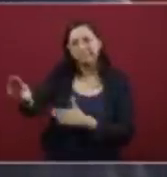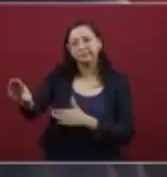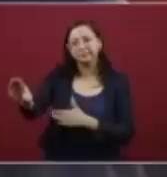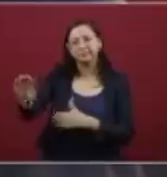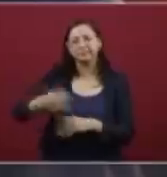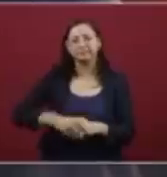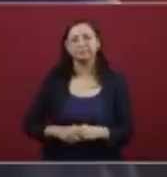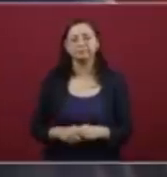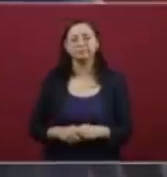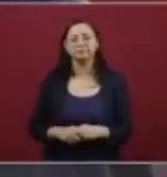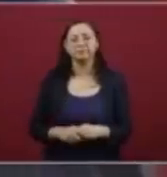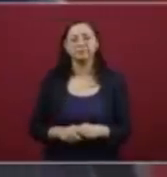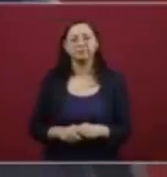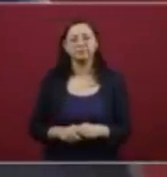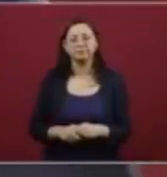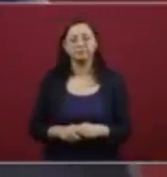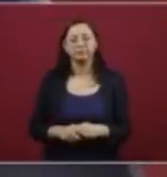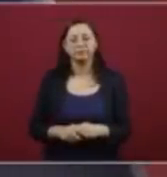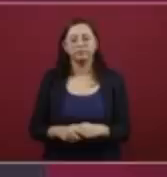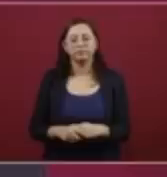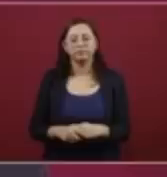No está prohibido